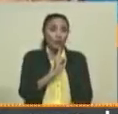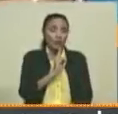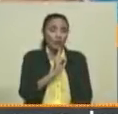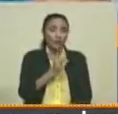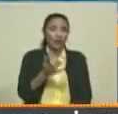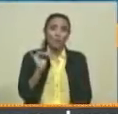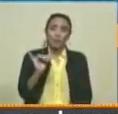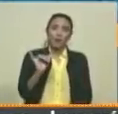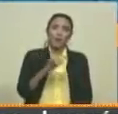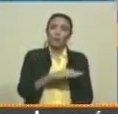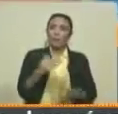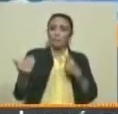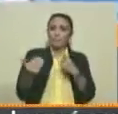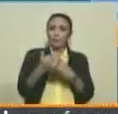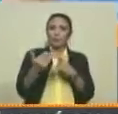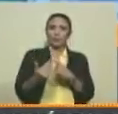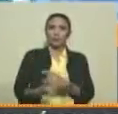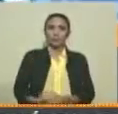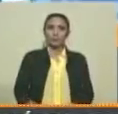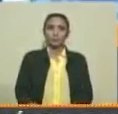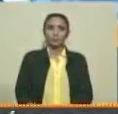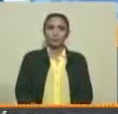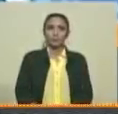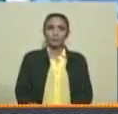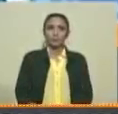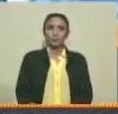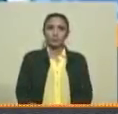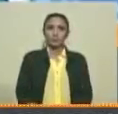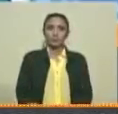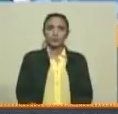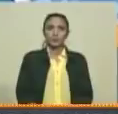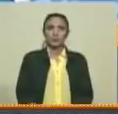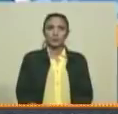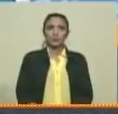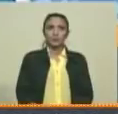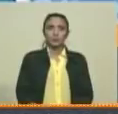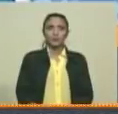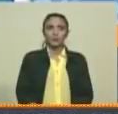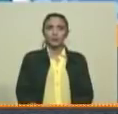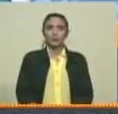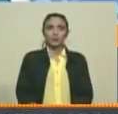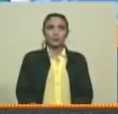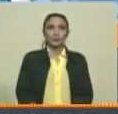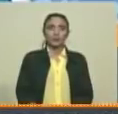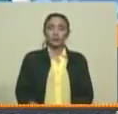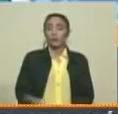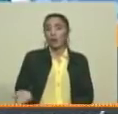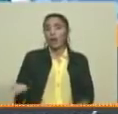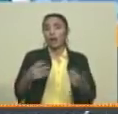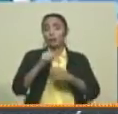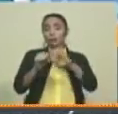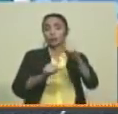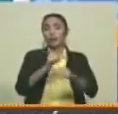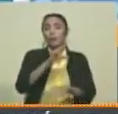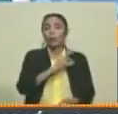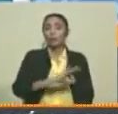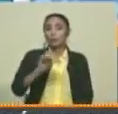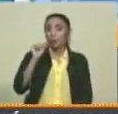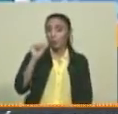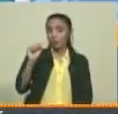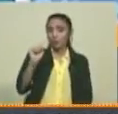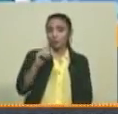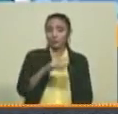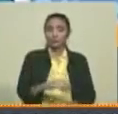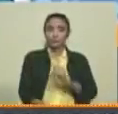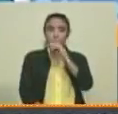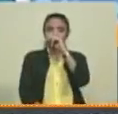contra este hermoso experimento de la revolución del siglo XXI, del socialismo del siglo XXI, todo el odio